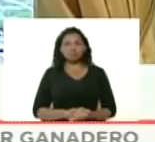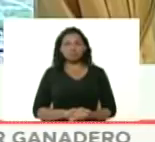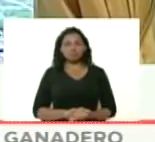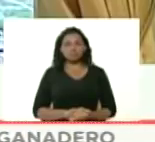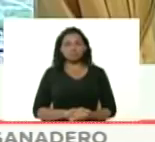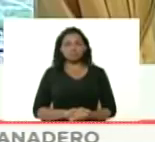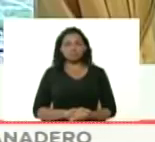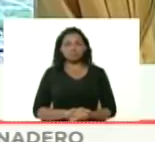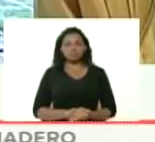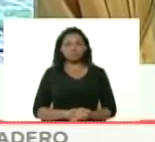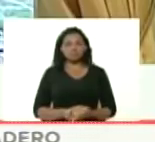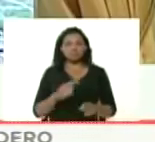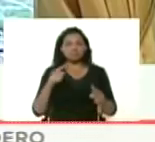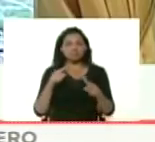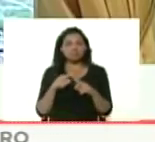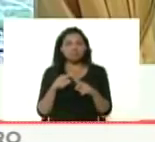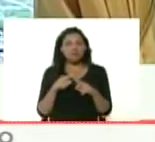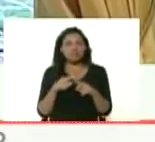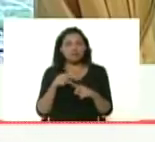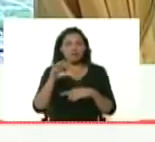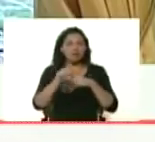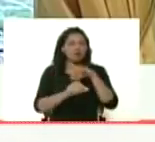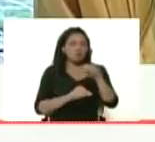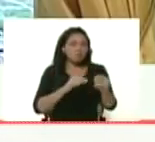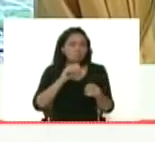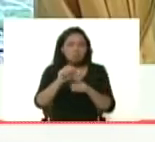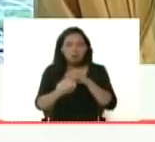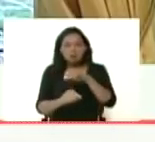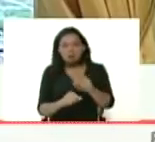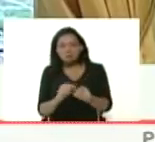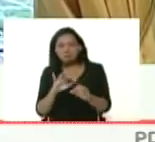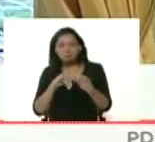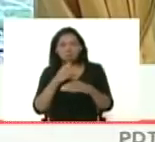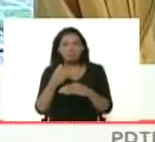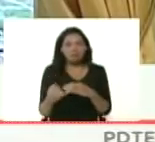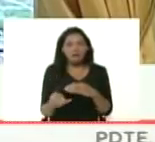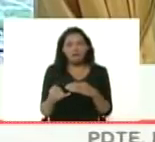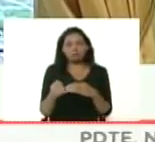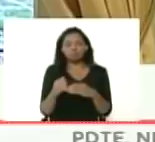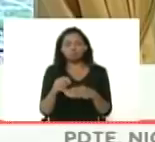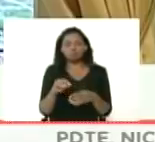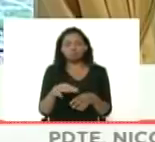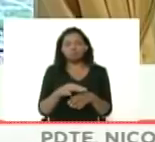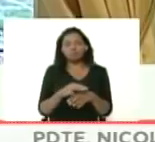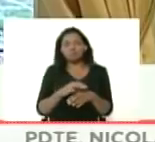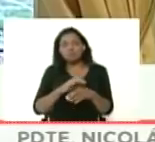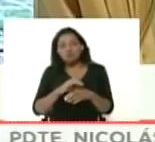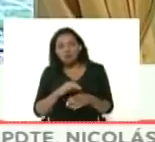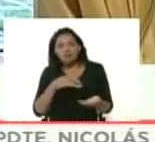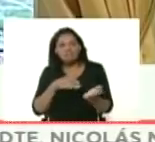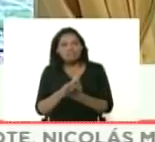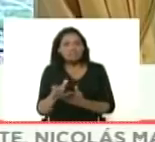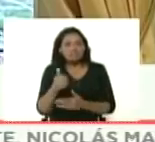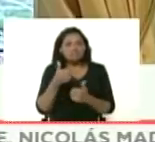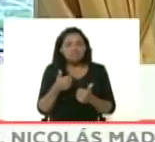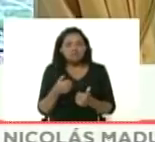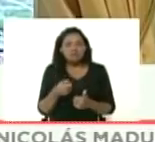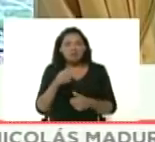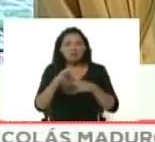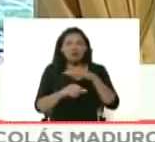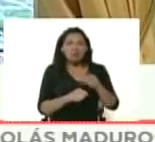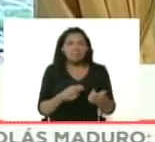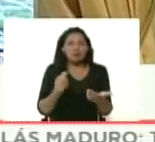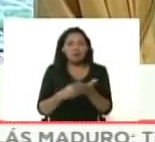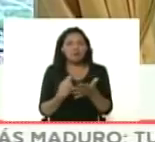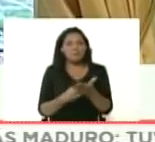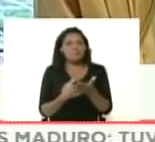Por vía indirecta pudiéramos decir las compras del plan proteína. Garantizar las compras y el pago